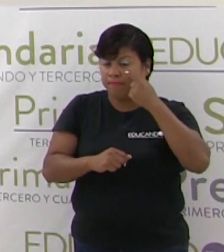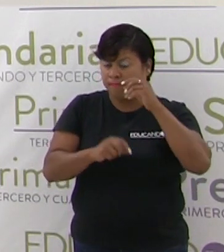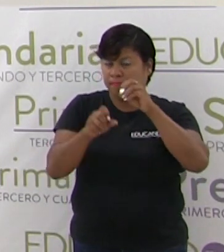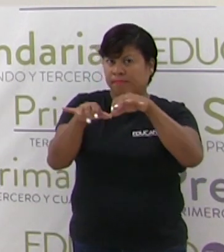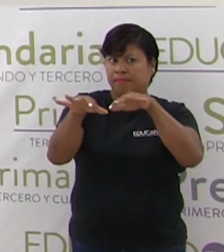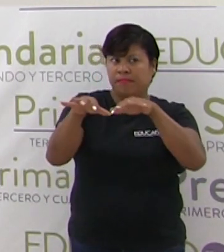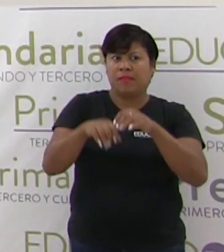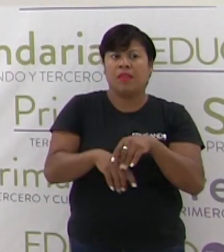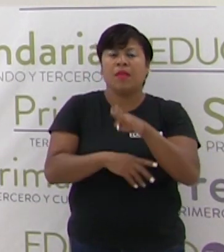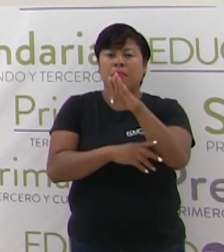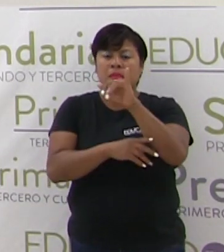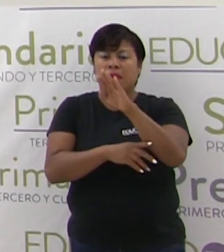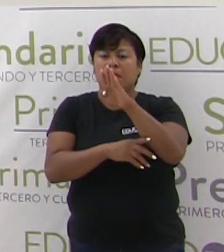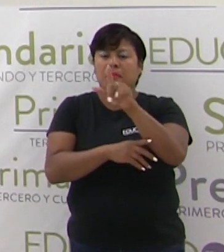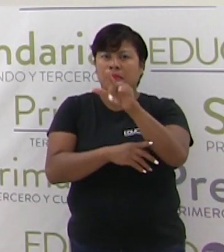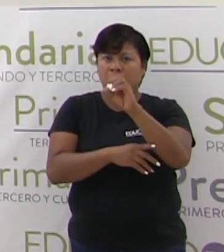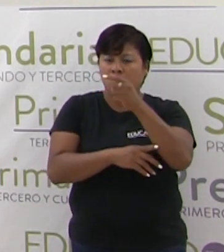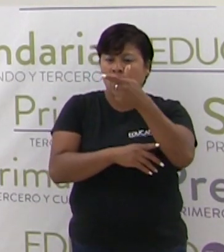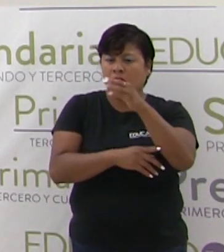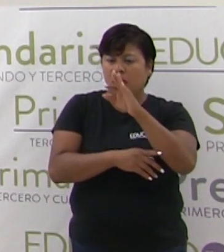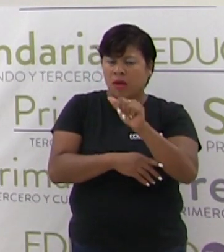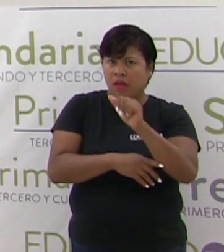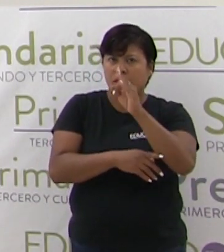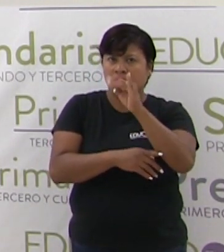Entonces, bibliográficas.